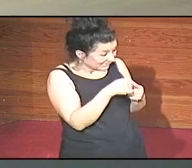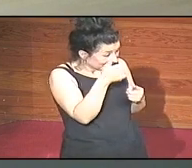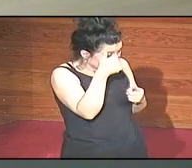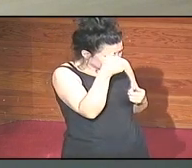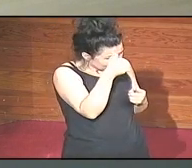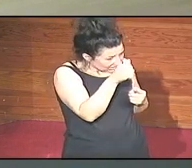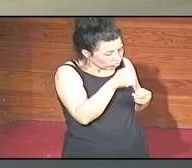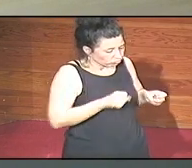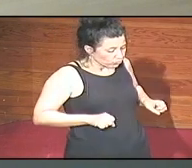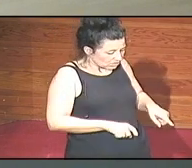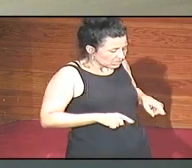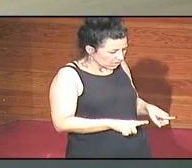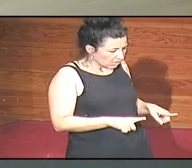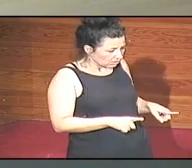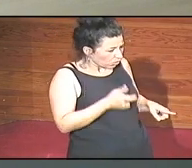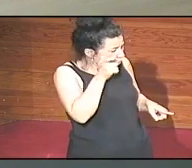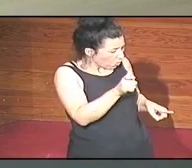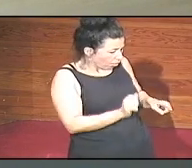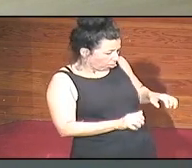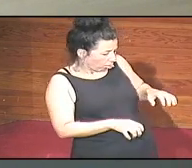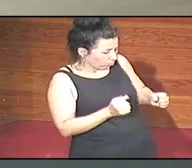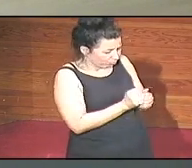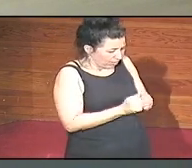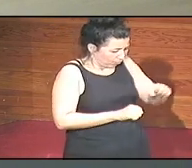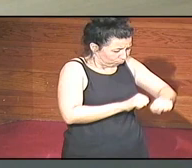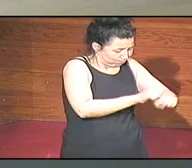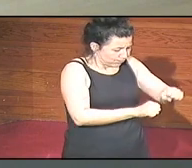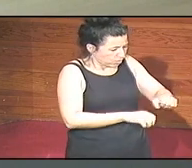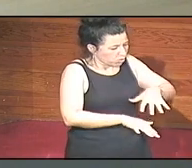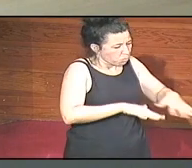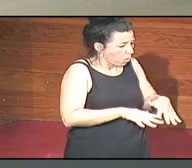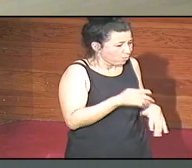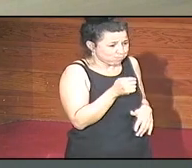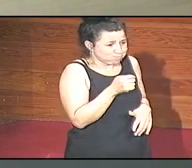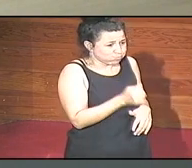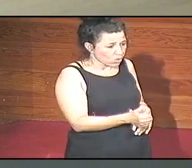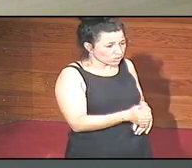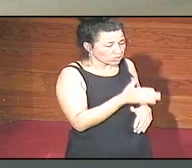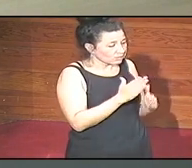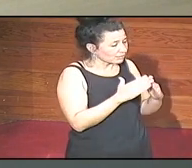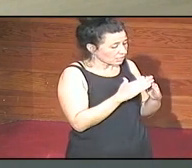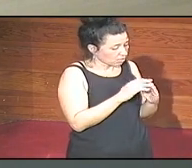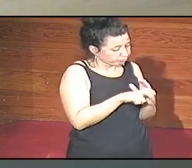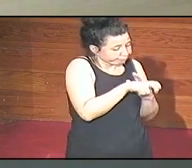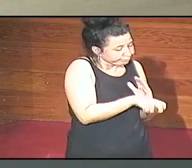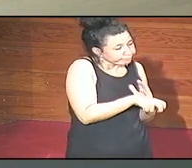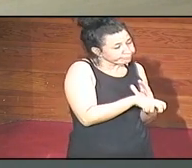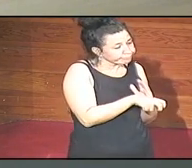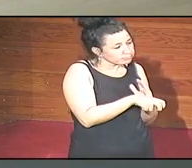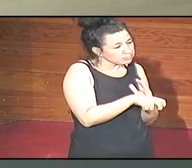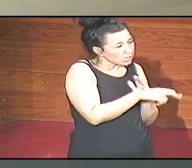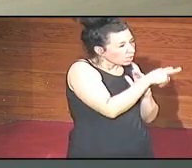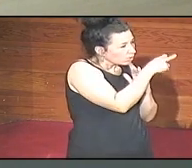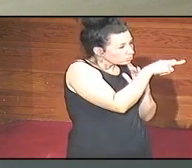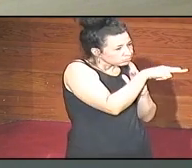una aldea así como rocosa con piedra mucha piedra no se podía mover mucho y se ponía justo delante de la casa entre unas vistas